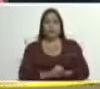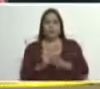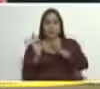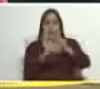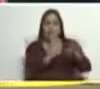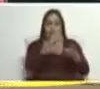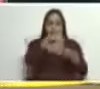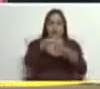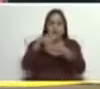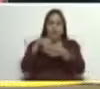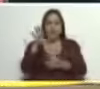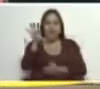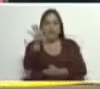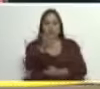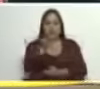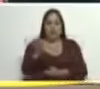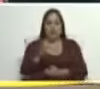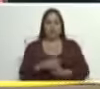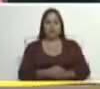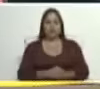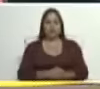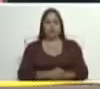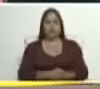invasiones, ocupaciones,